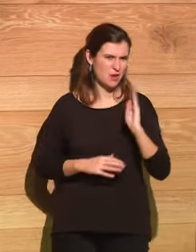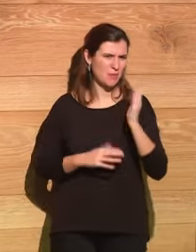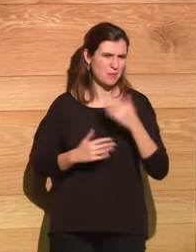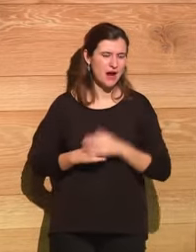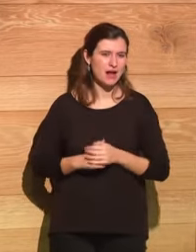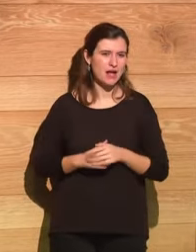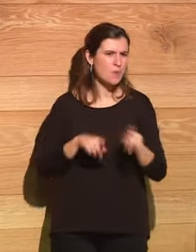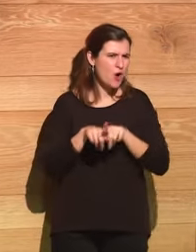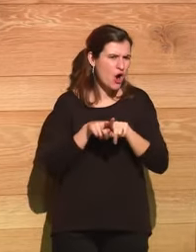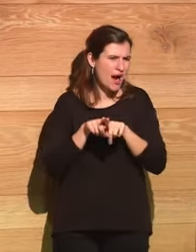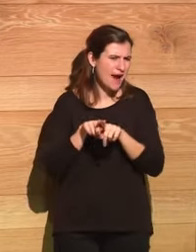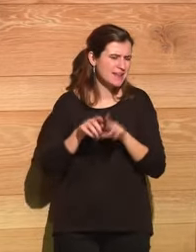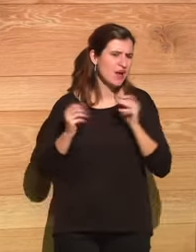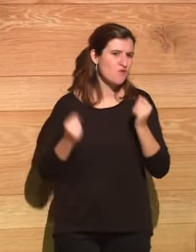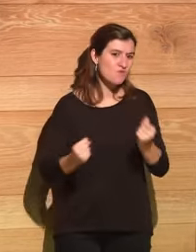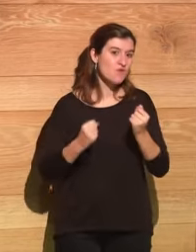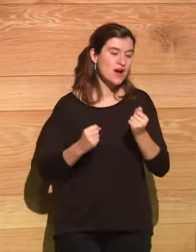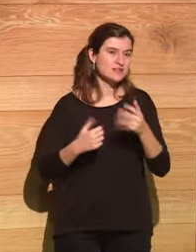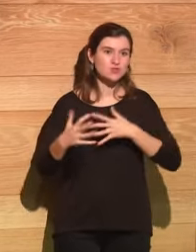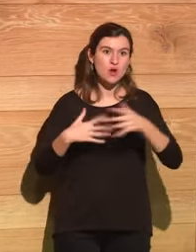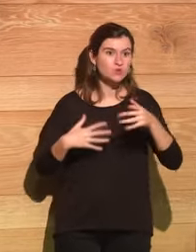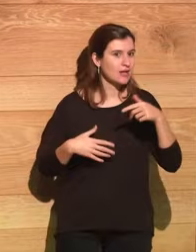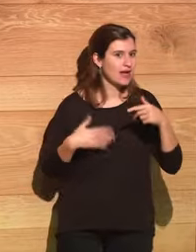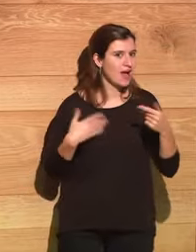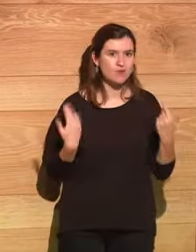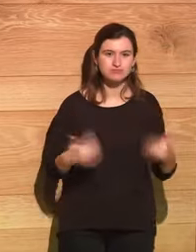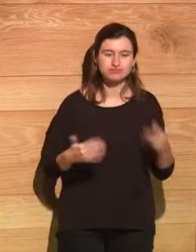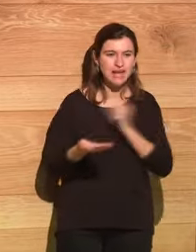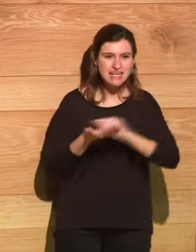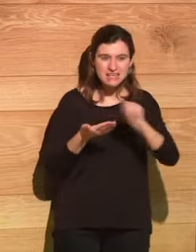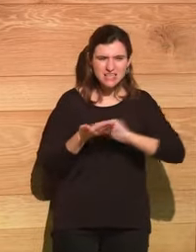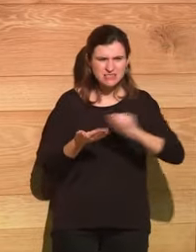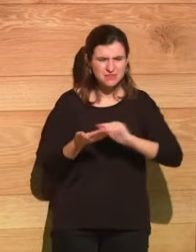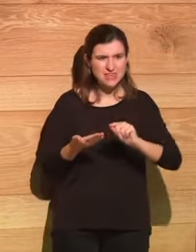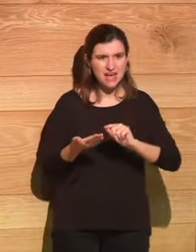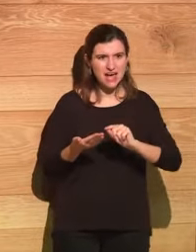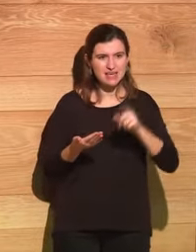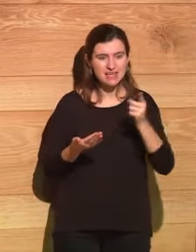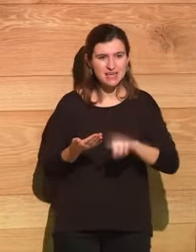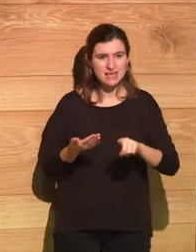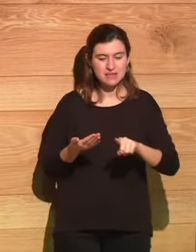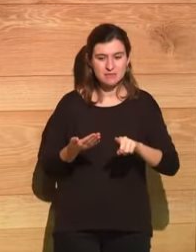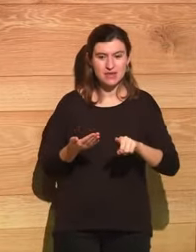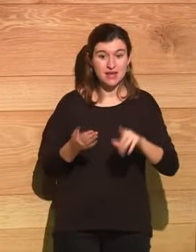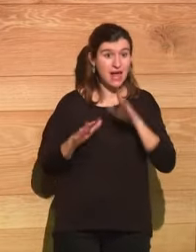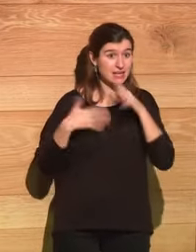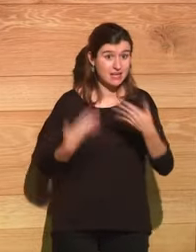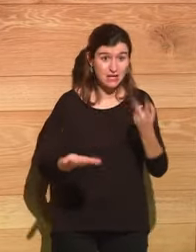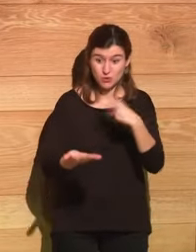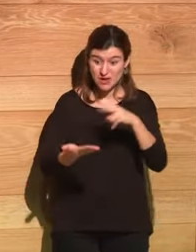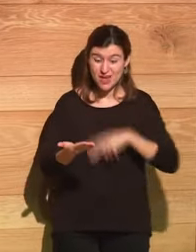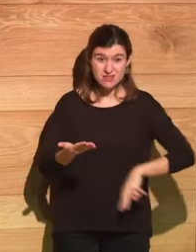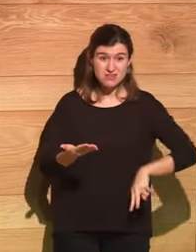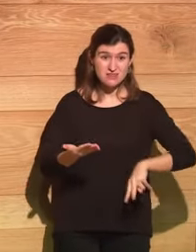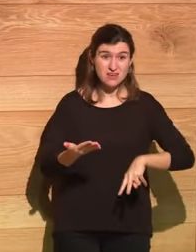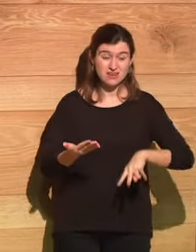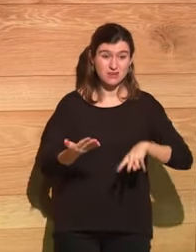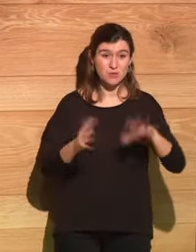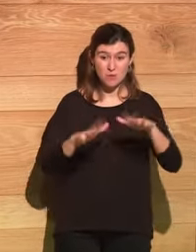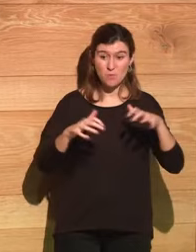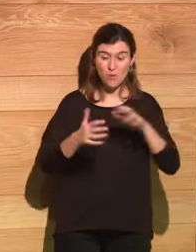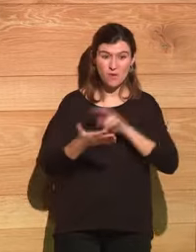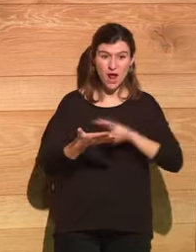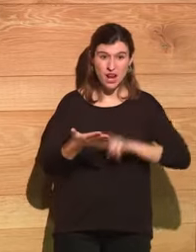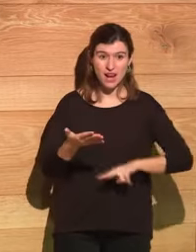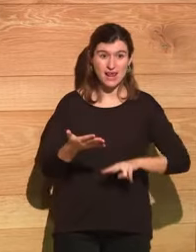Una autora que era capaz de escribir y de hacerse y de seguir siendo leída hoy en nuestro día, ¿no? Quizá con su obra